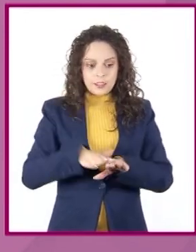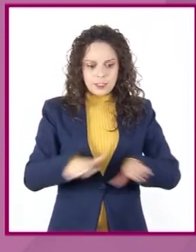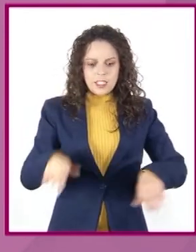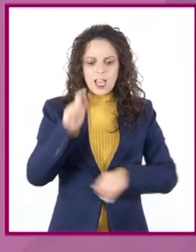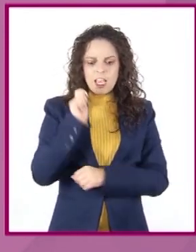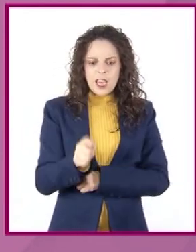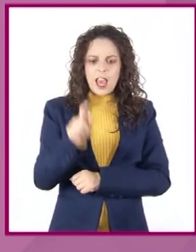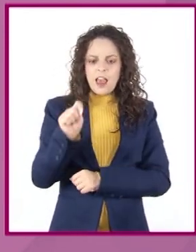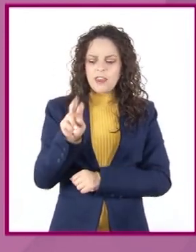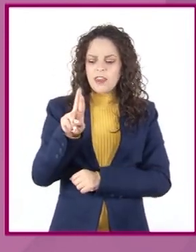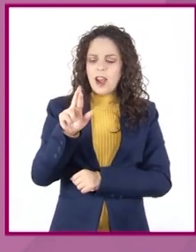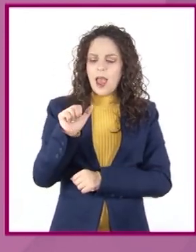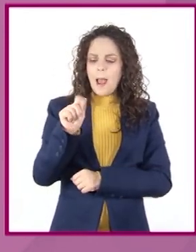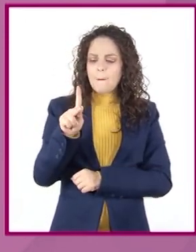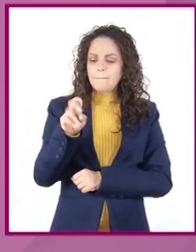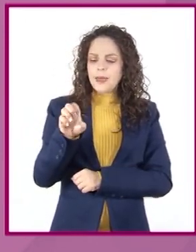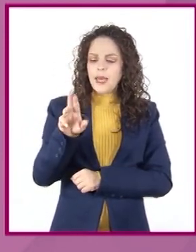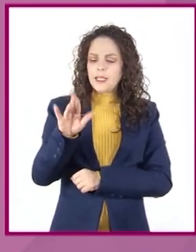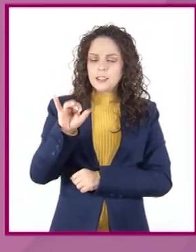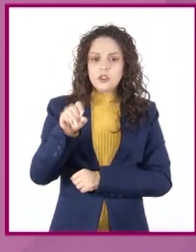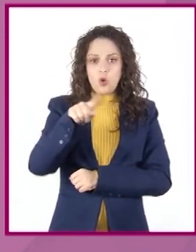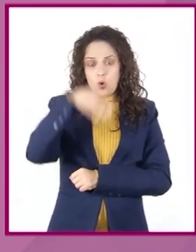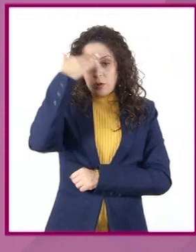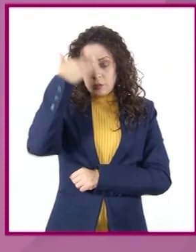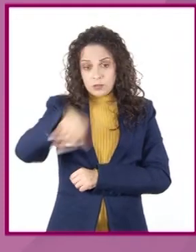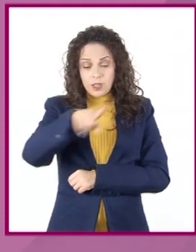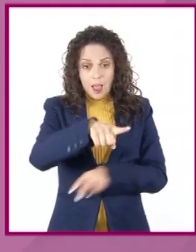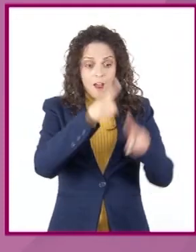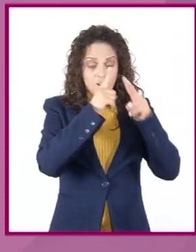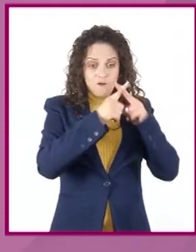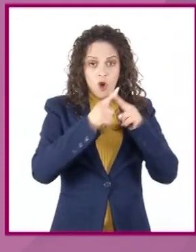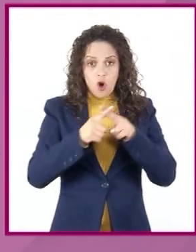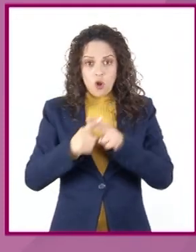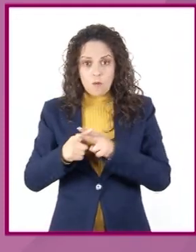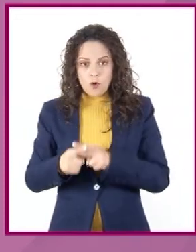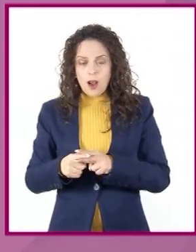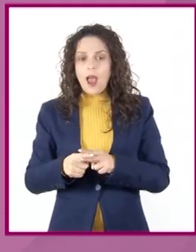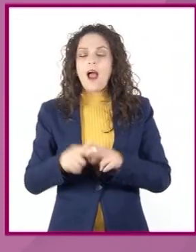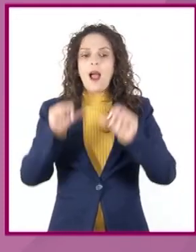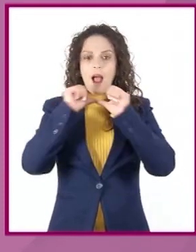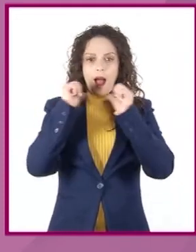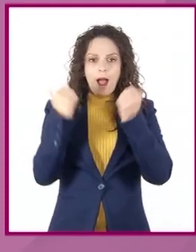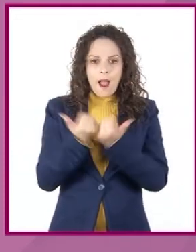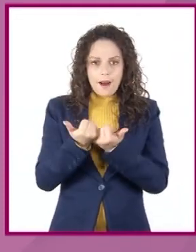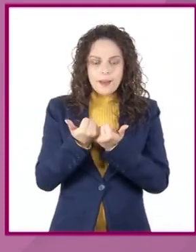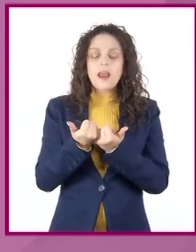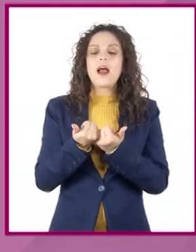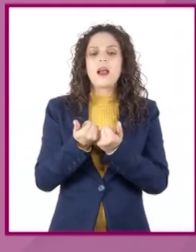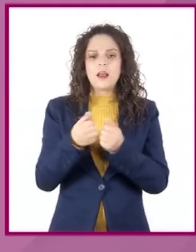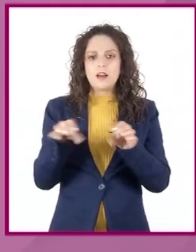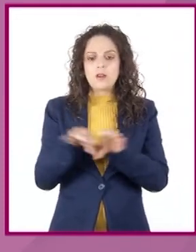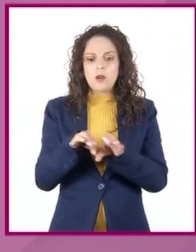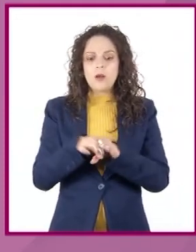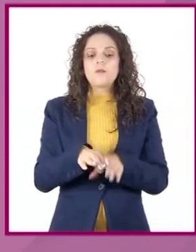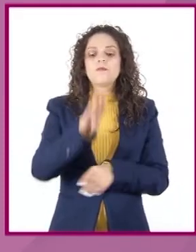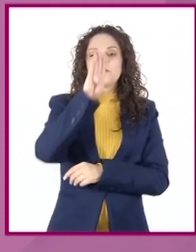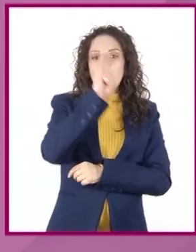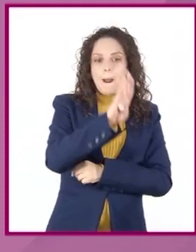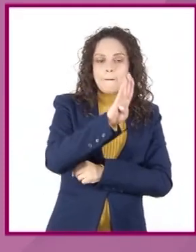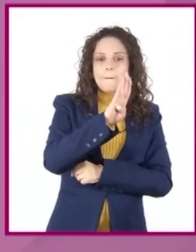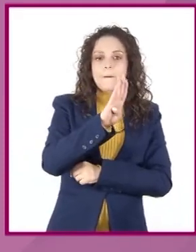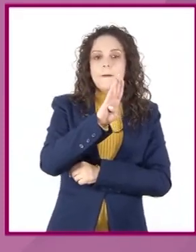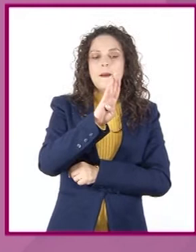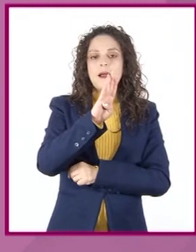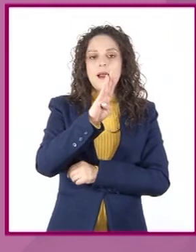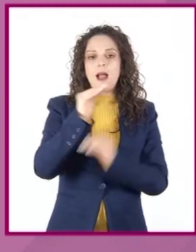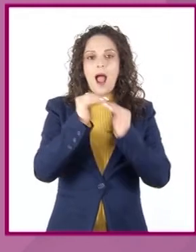trapecio y si sabemos que la fórmula del área de un trapecio es igual a la suma de la base mayor más la base